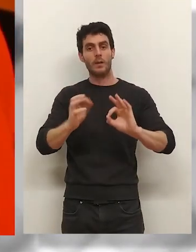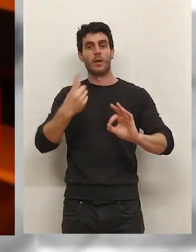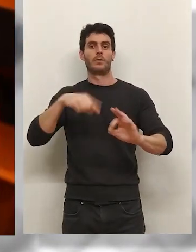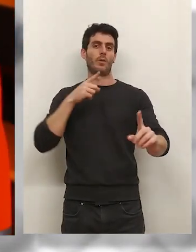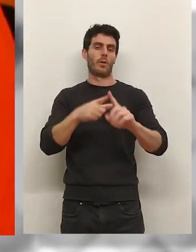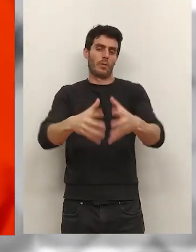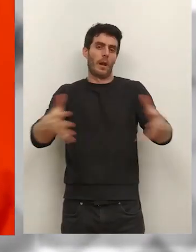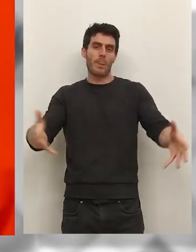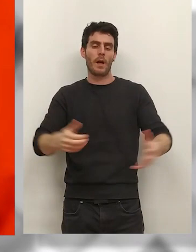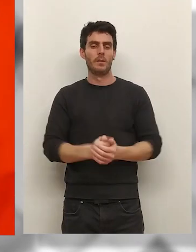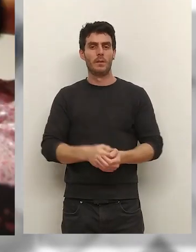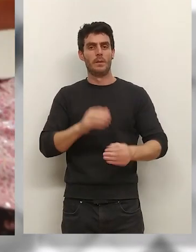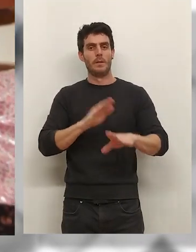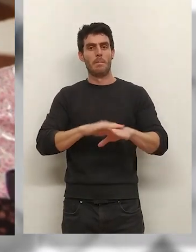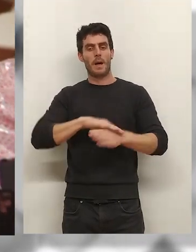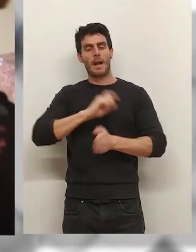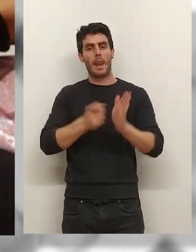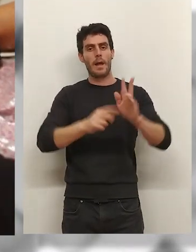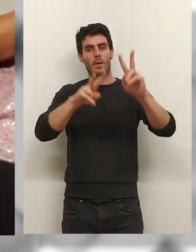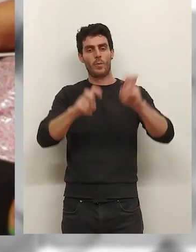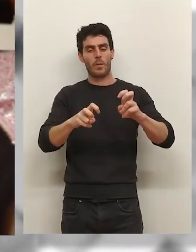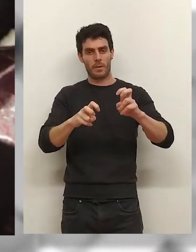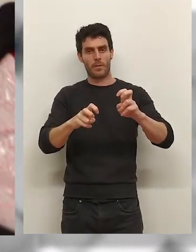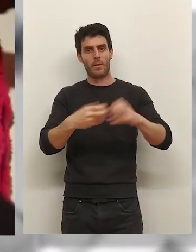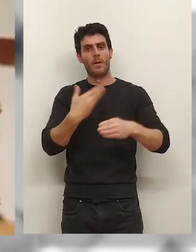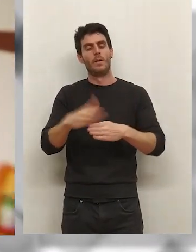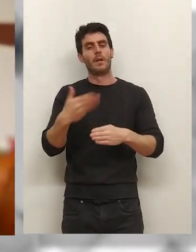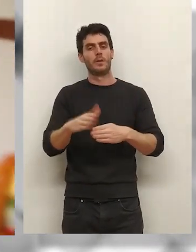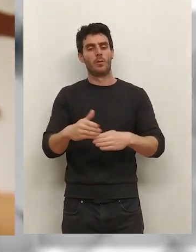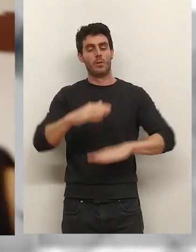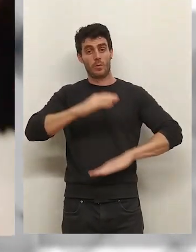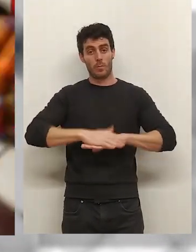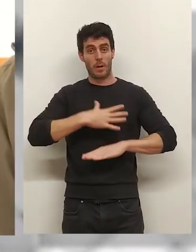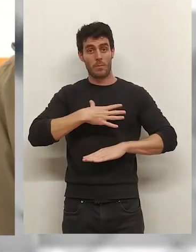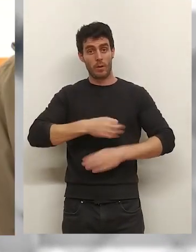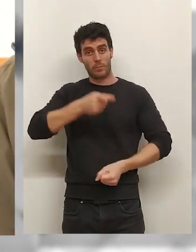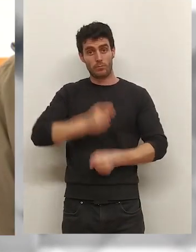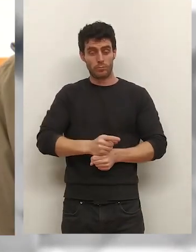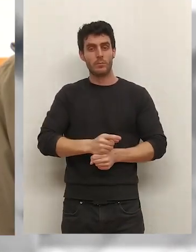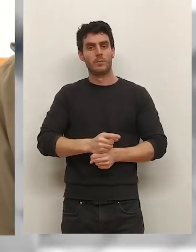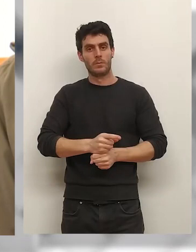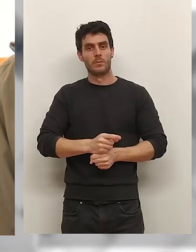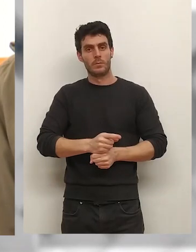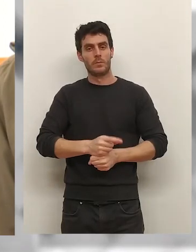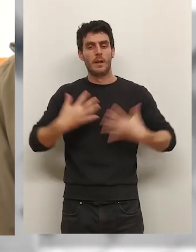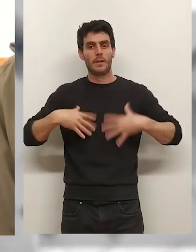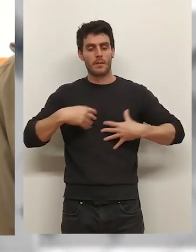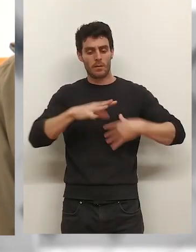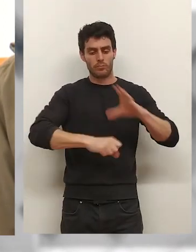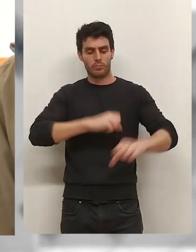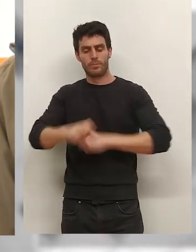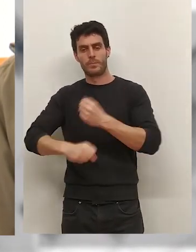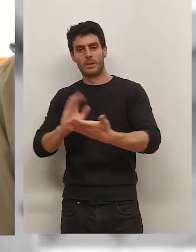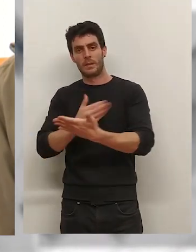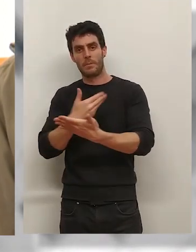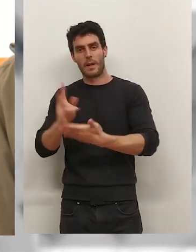un enorme reto para hacer frente a la nueva ley de residuos que impone la recogida del residuo textil de